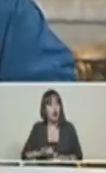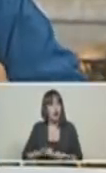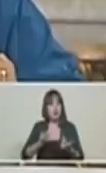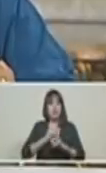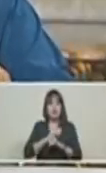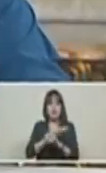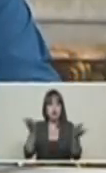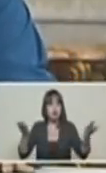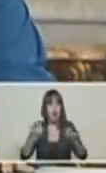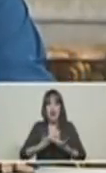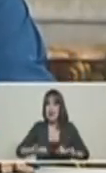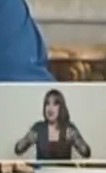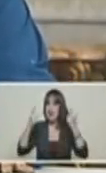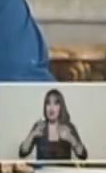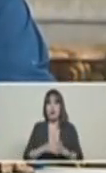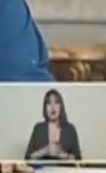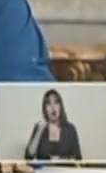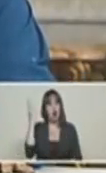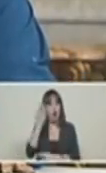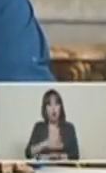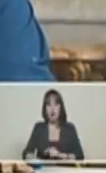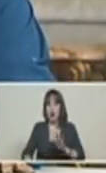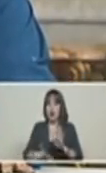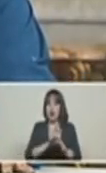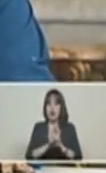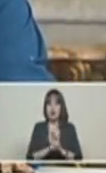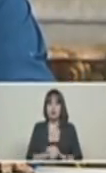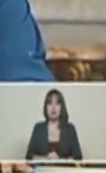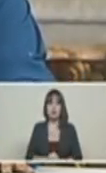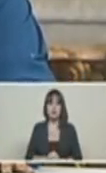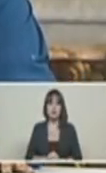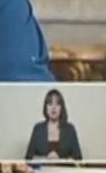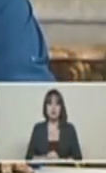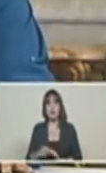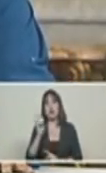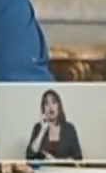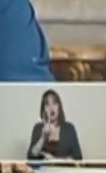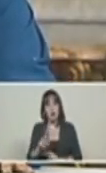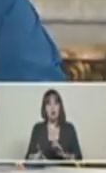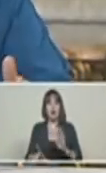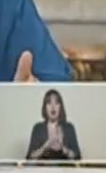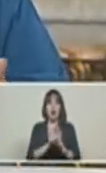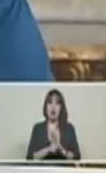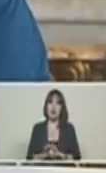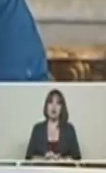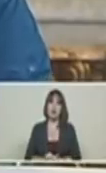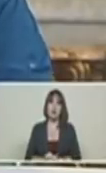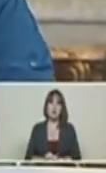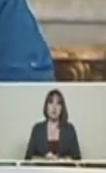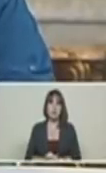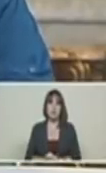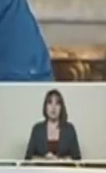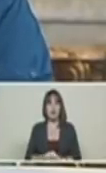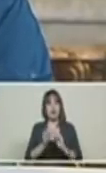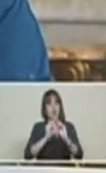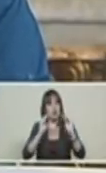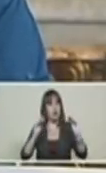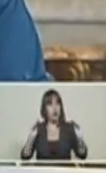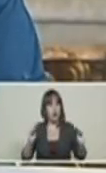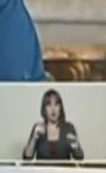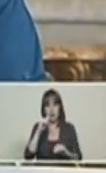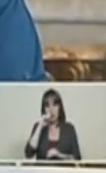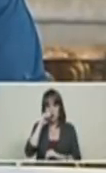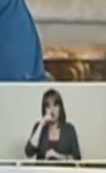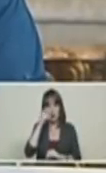y punto. Cumplan la ley. Y nos vemos en la ley. Es mi llamado, pues. Y